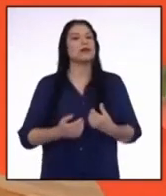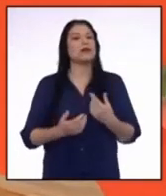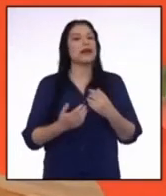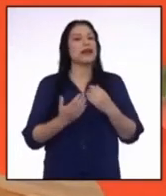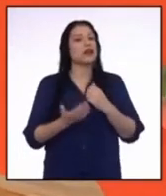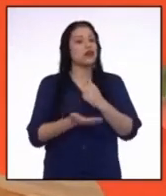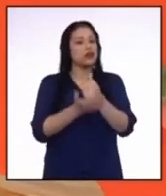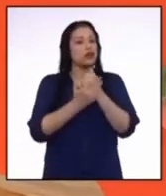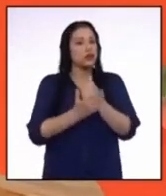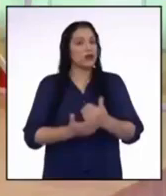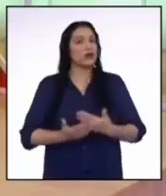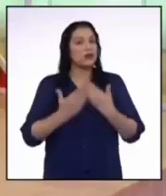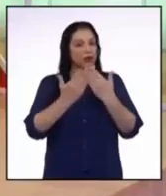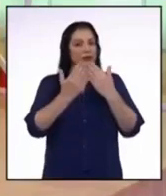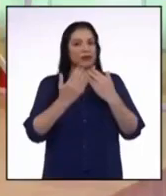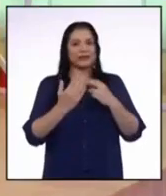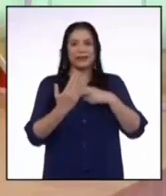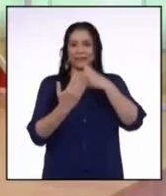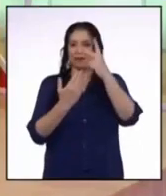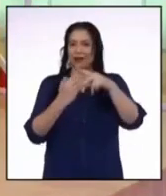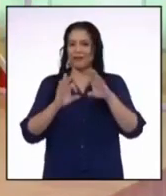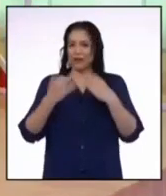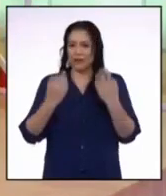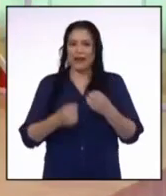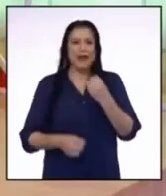plan familiar.